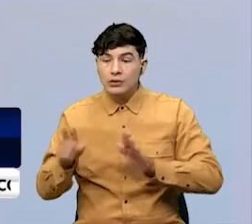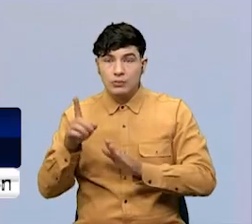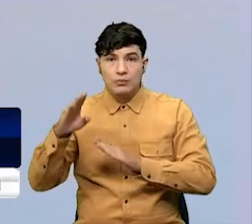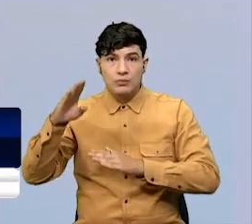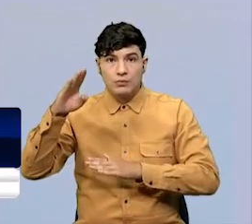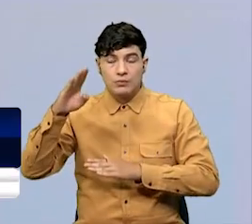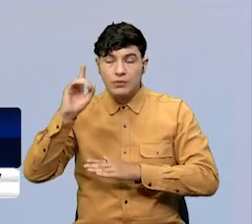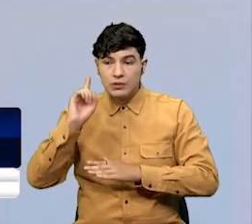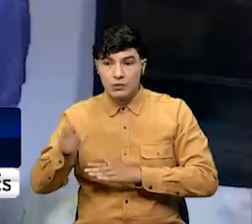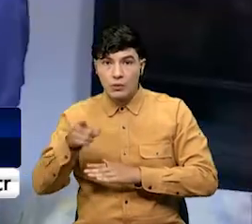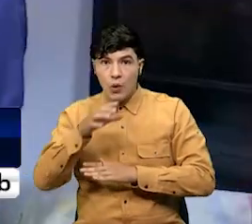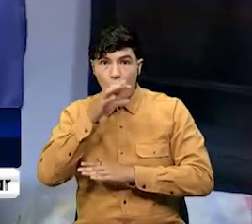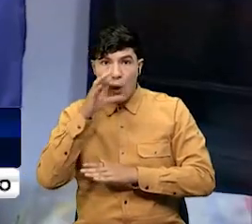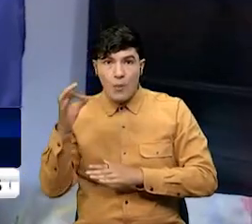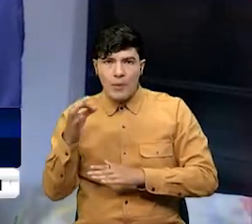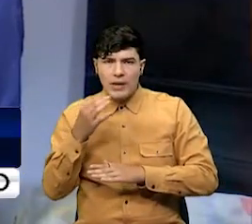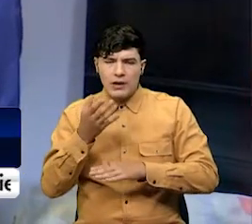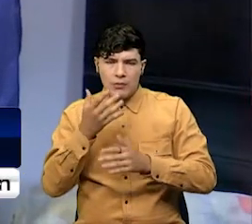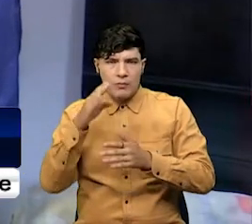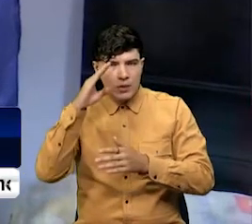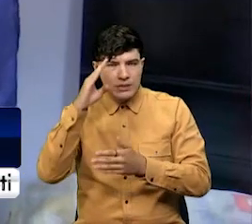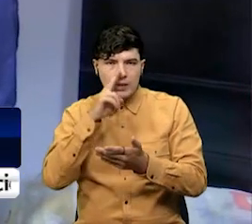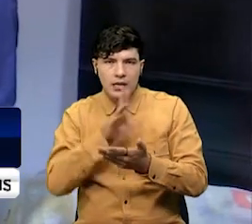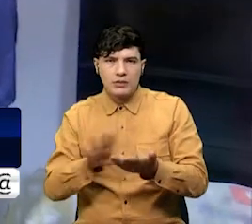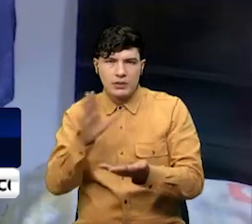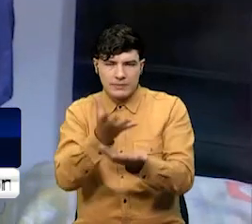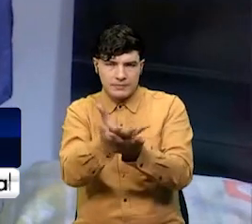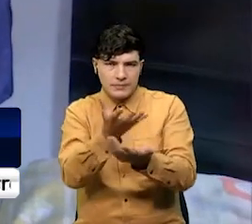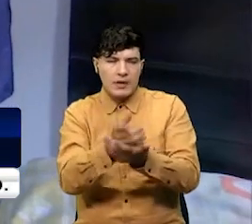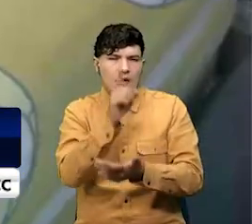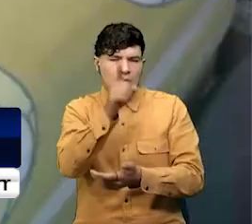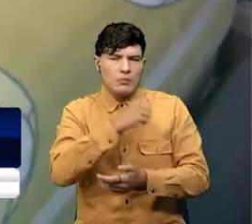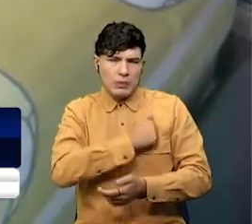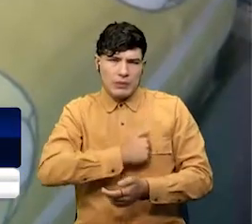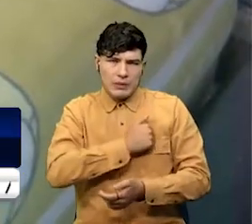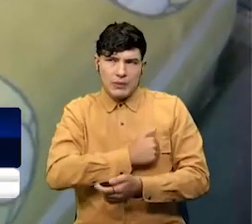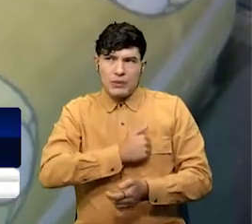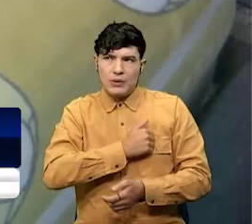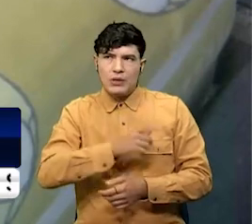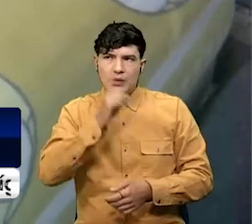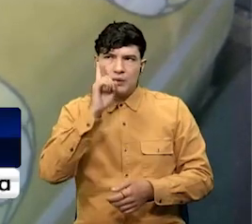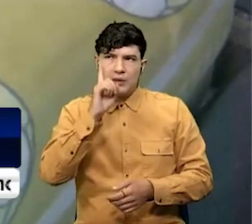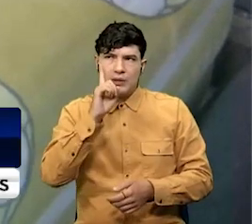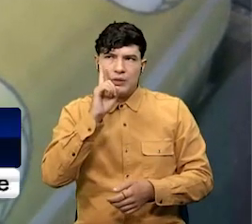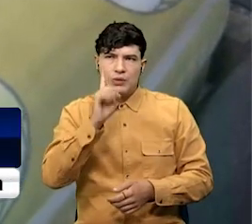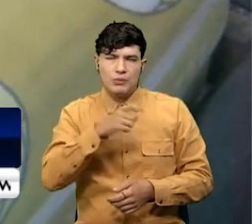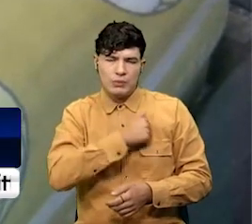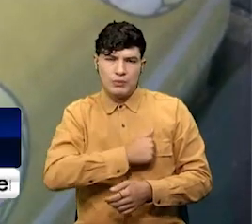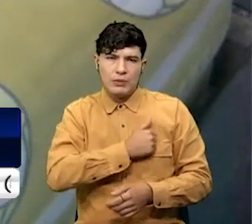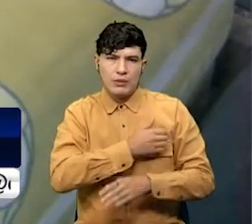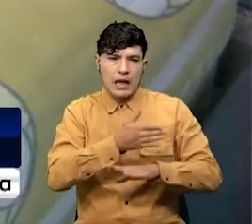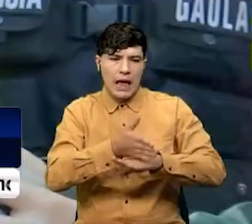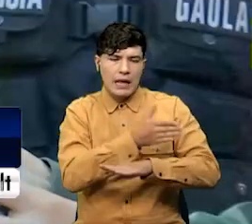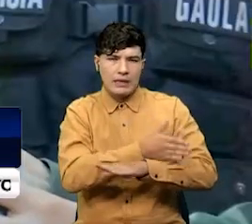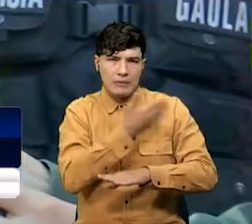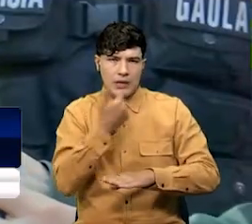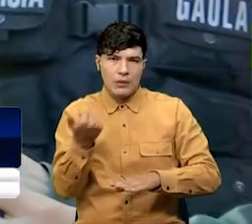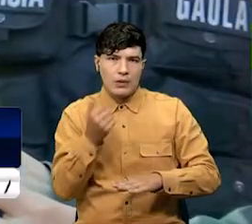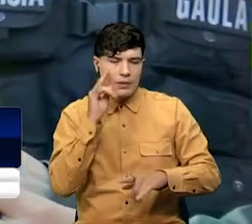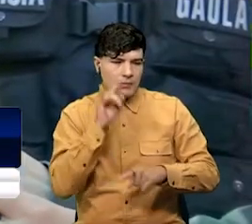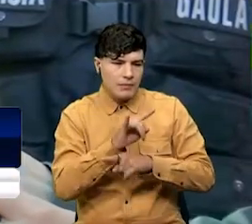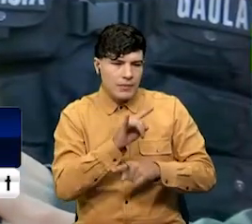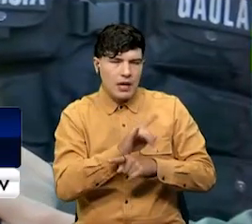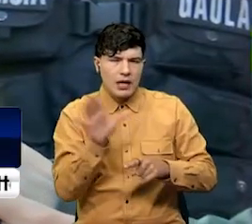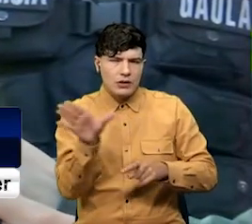arrendatarios que adquieren cuartos o viviendas a extranjeros que soliciten antecedentes con la policía el llamado a